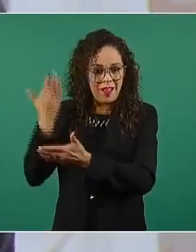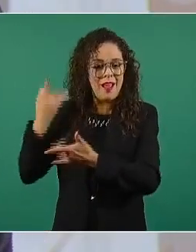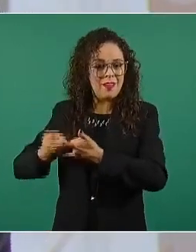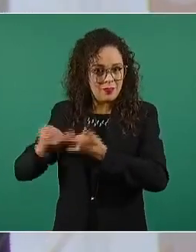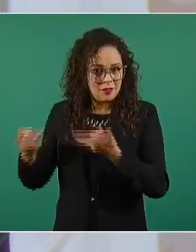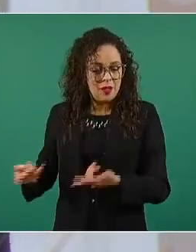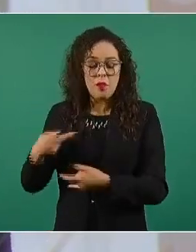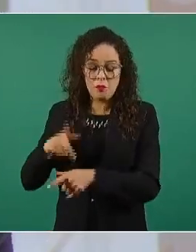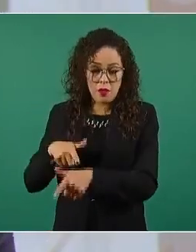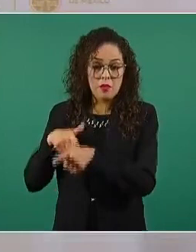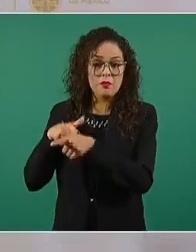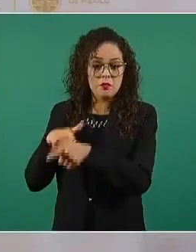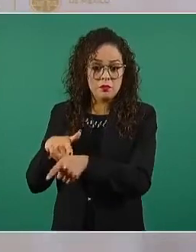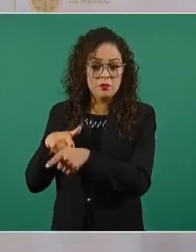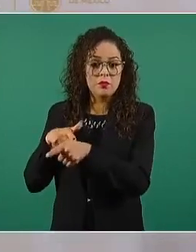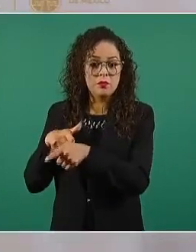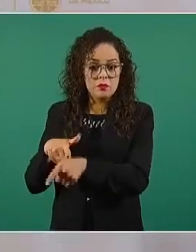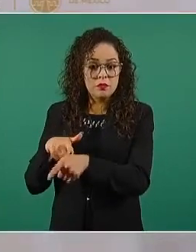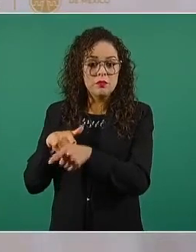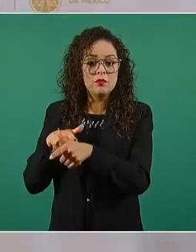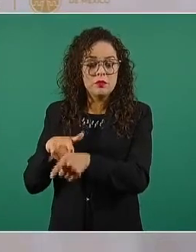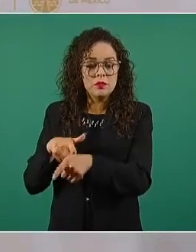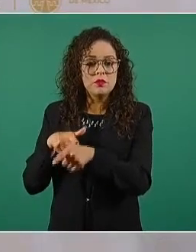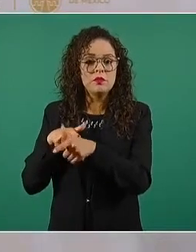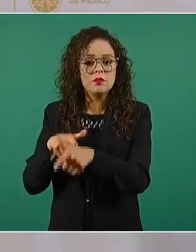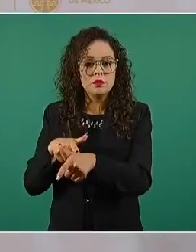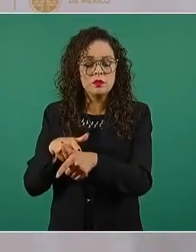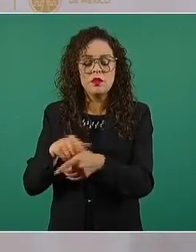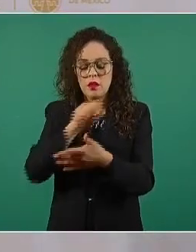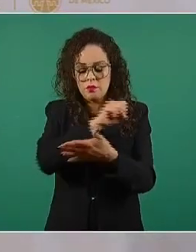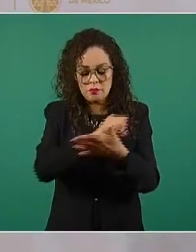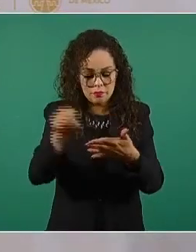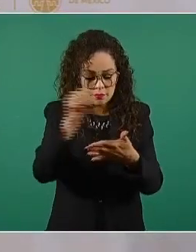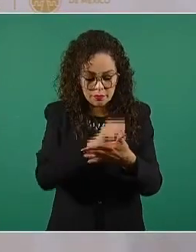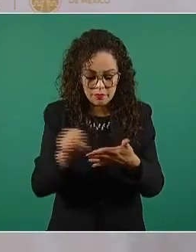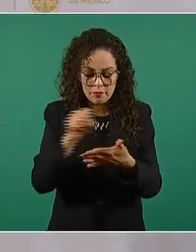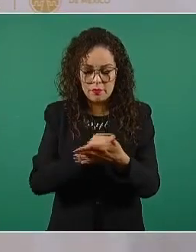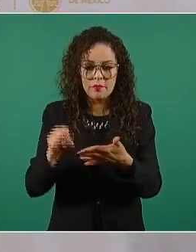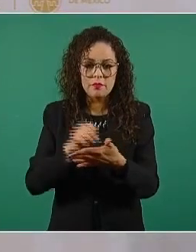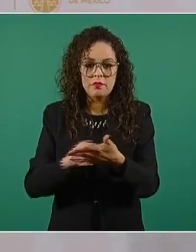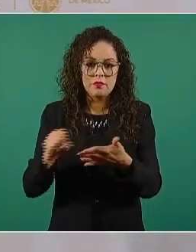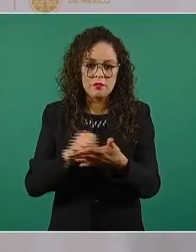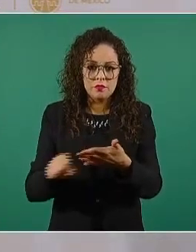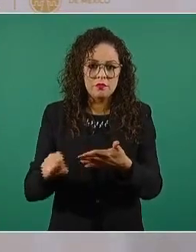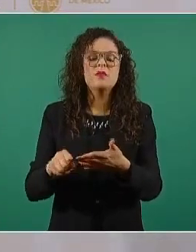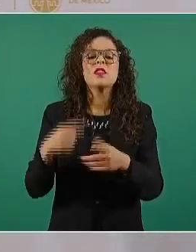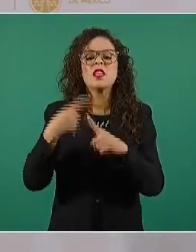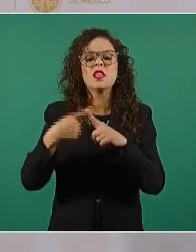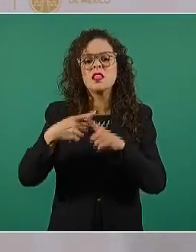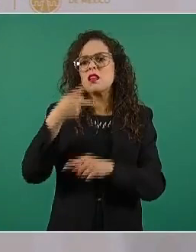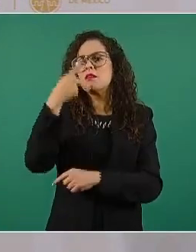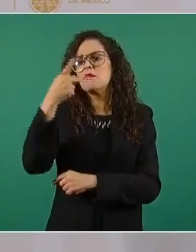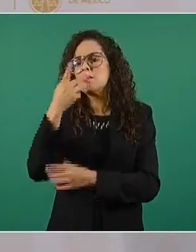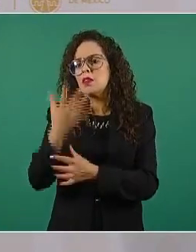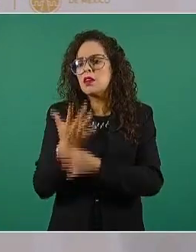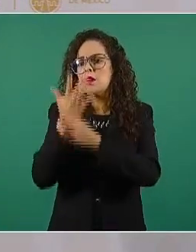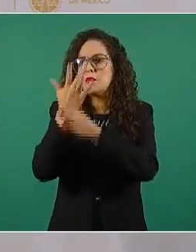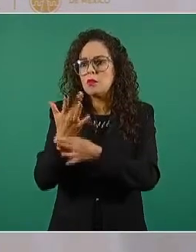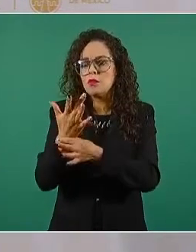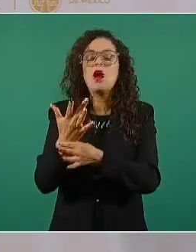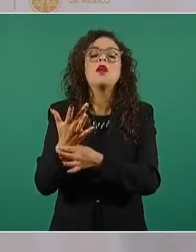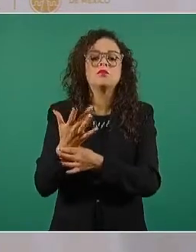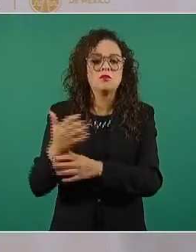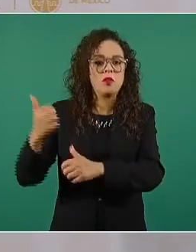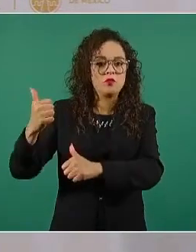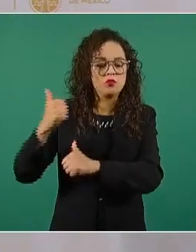predominan las crónicas y escritos de soldados, historiadores